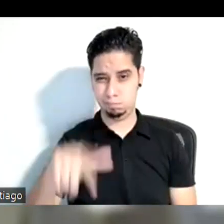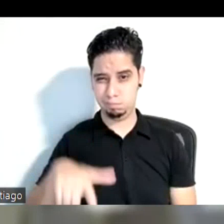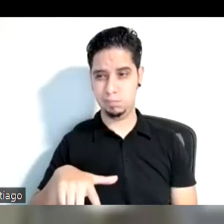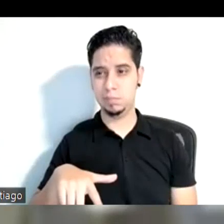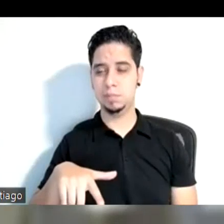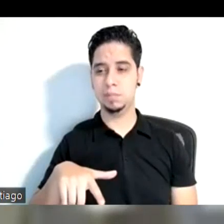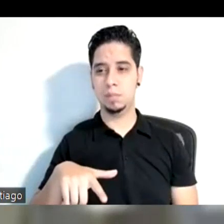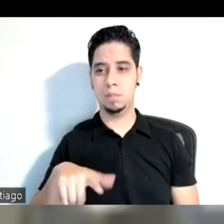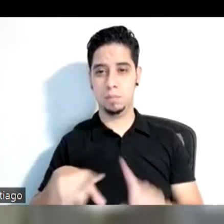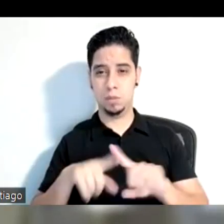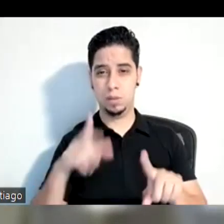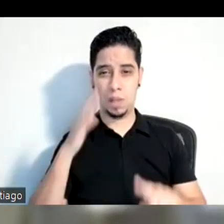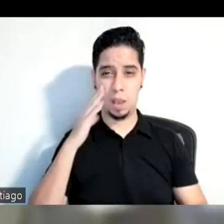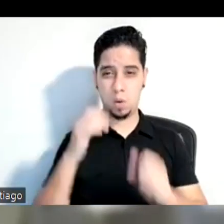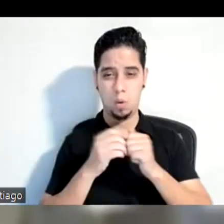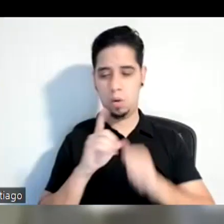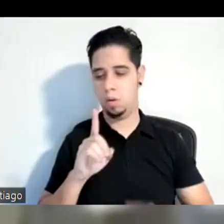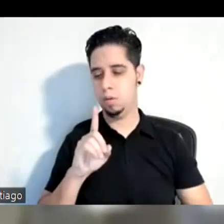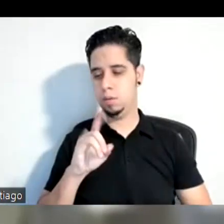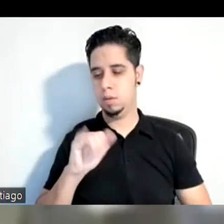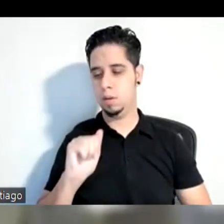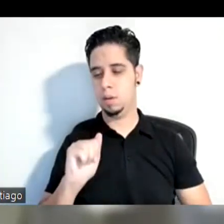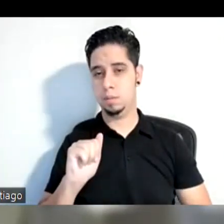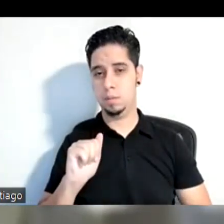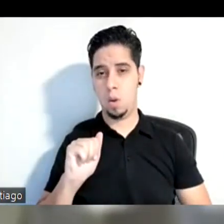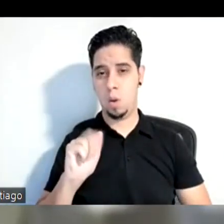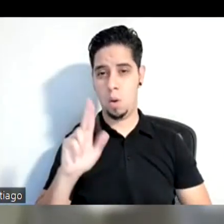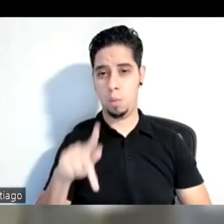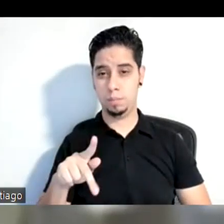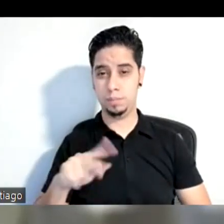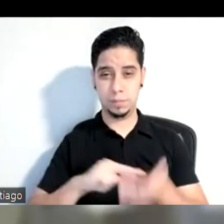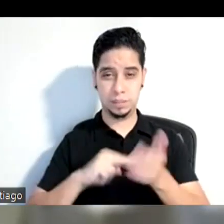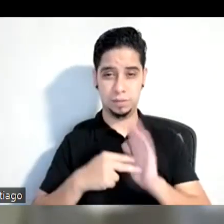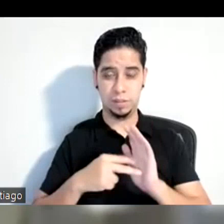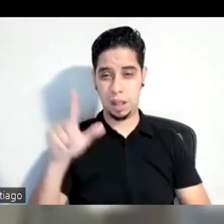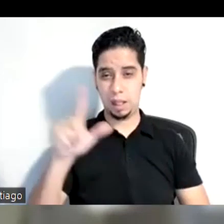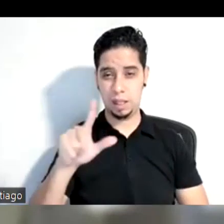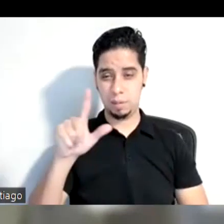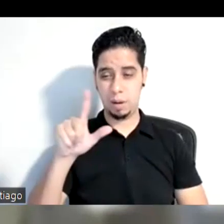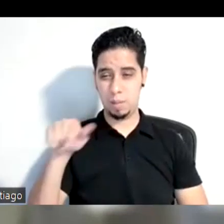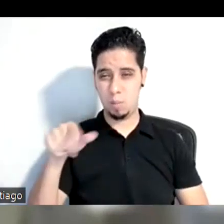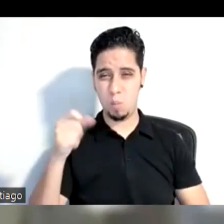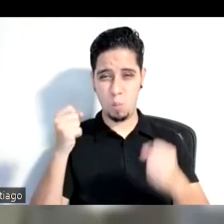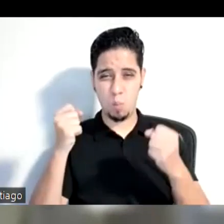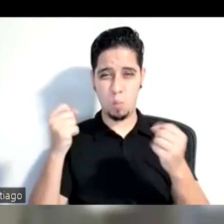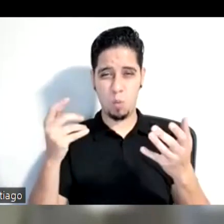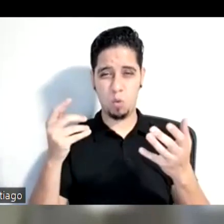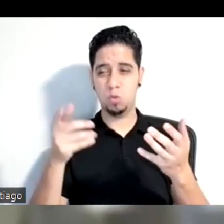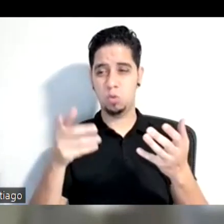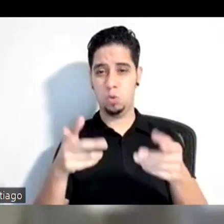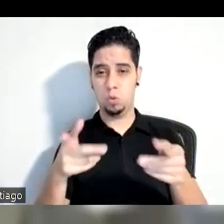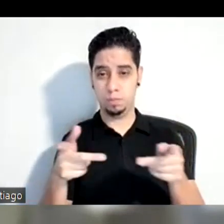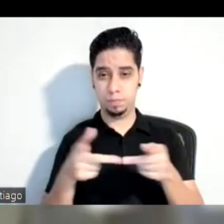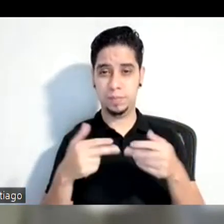el dial-up, ¿verdad? ¿Qué pasa? Que pues las bibliotecas en muchos estados tenían internet de